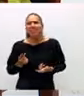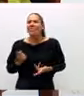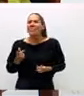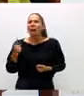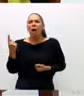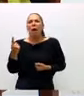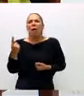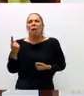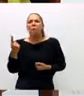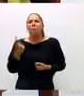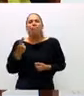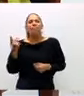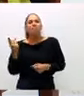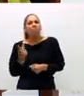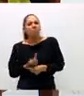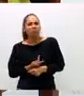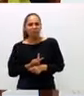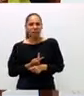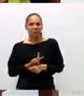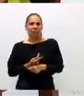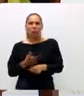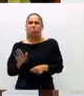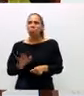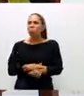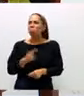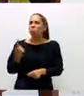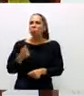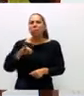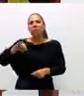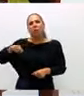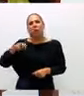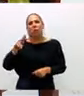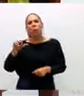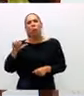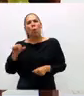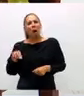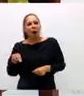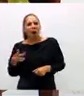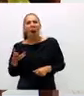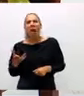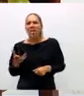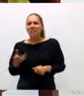está detonando la conducta violenta, porque aquí tú